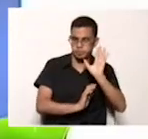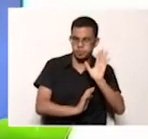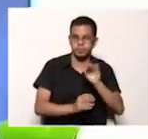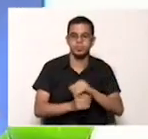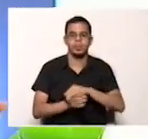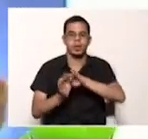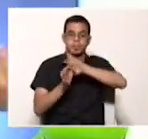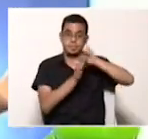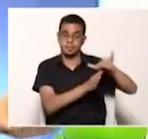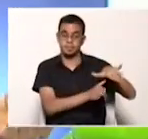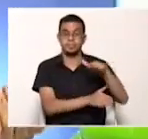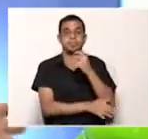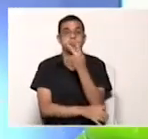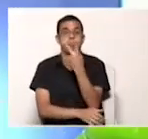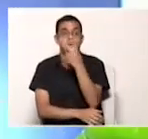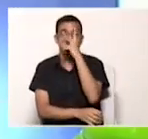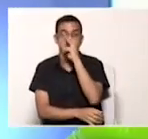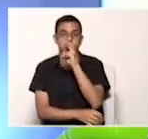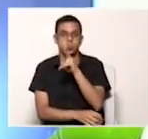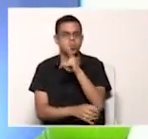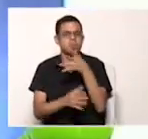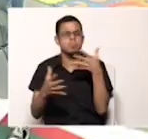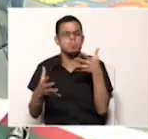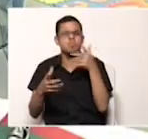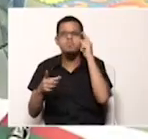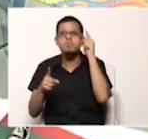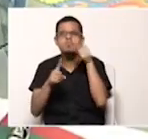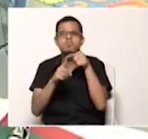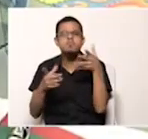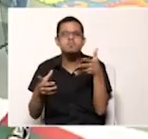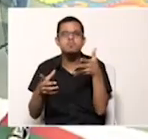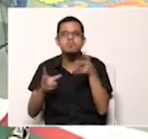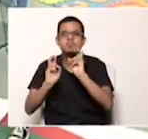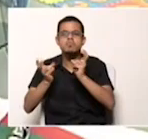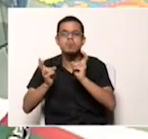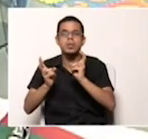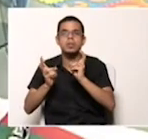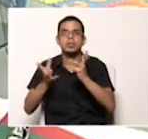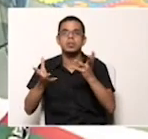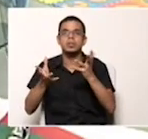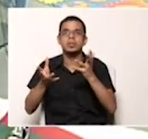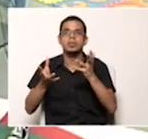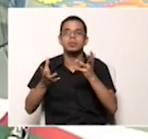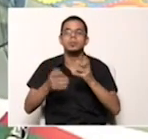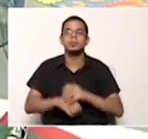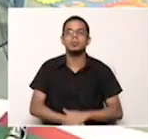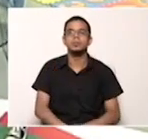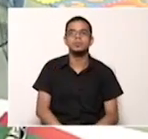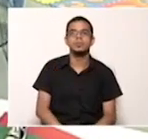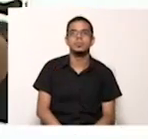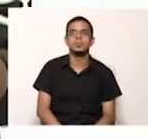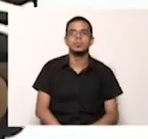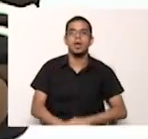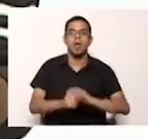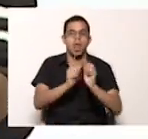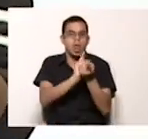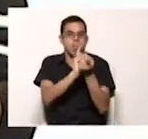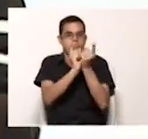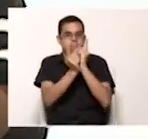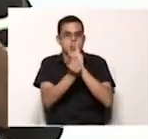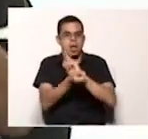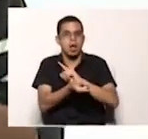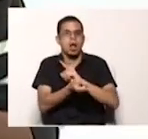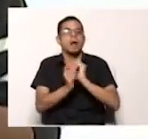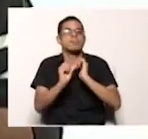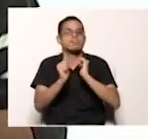para segundo año, ¿qué vamos a ver, Carlos? Fíjate, profe Omaira, para segundo año tenemos entonces lo que es el cambio climático. Como